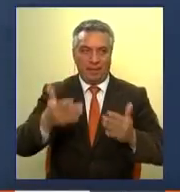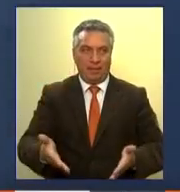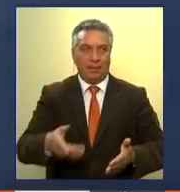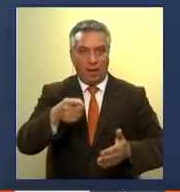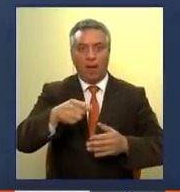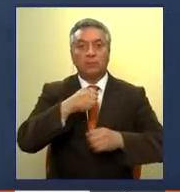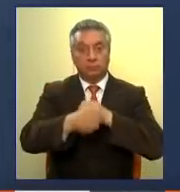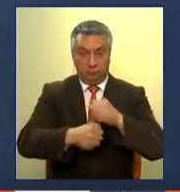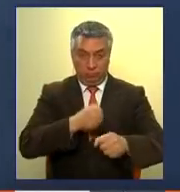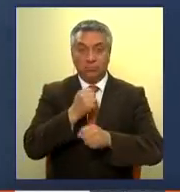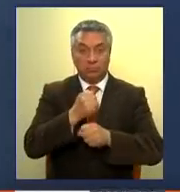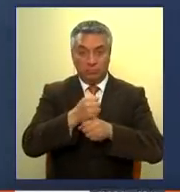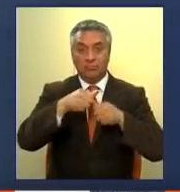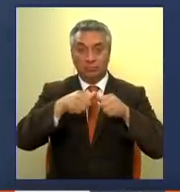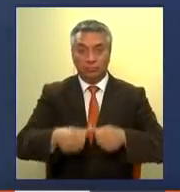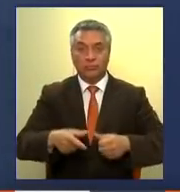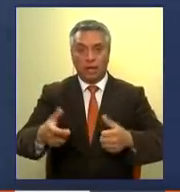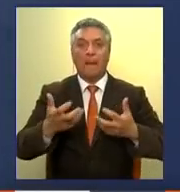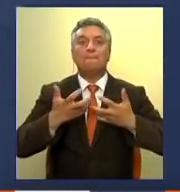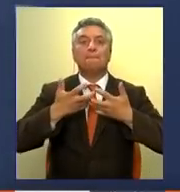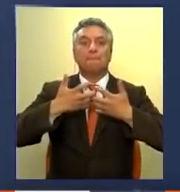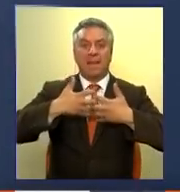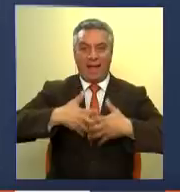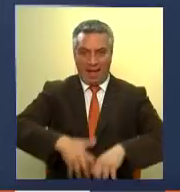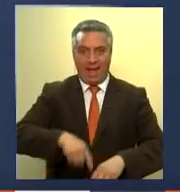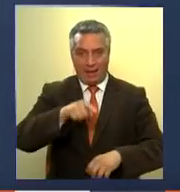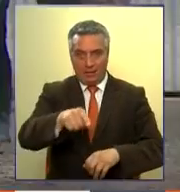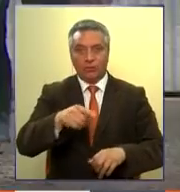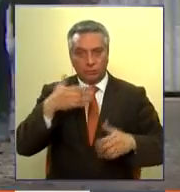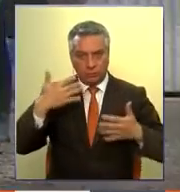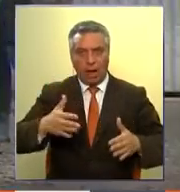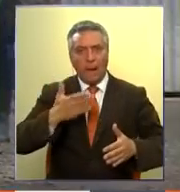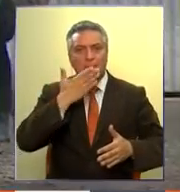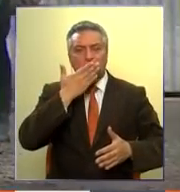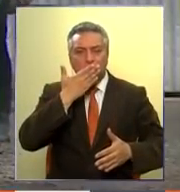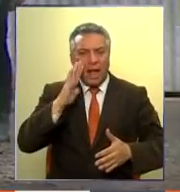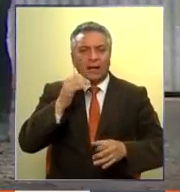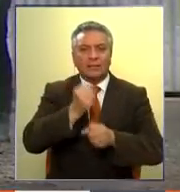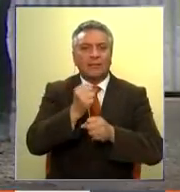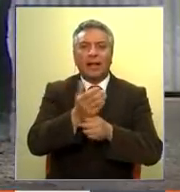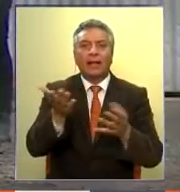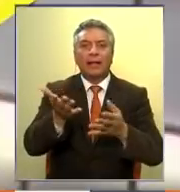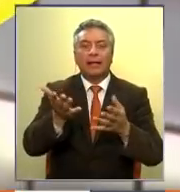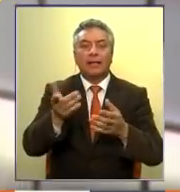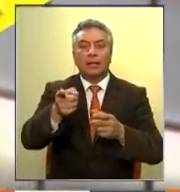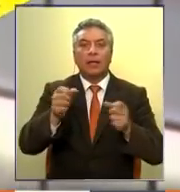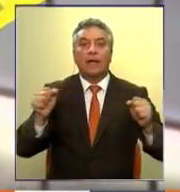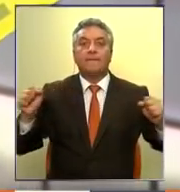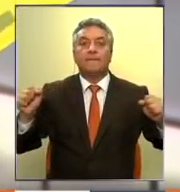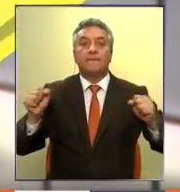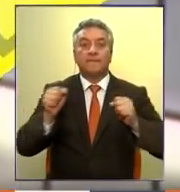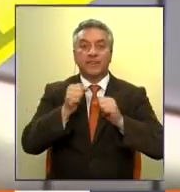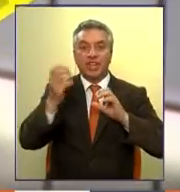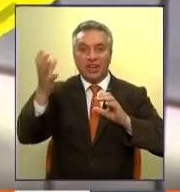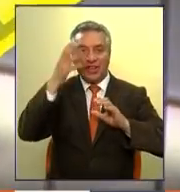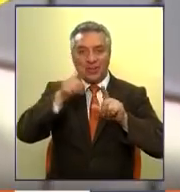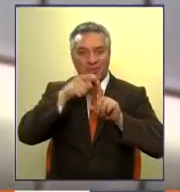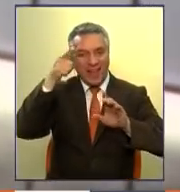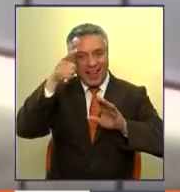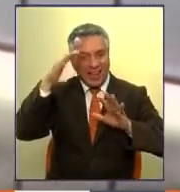en mecánica de vehículos de carga se especializaba en cámaras de frío desde el primer día fue parte de la movilización